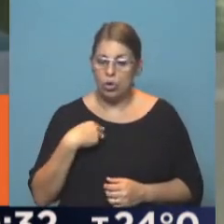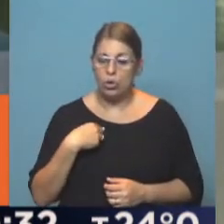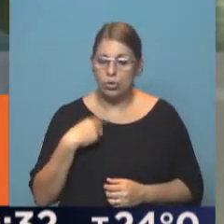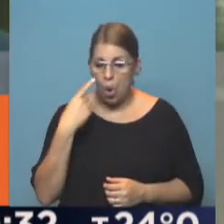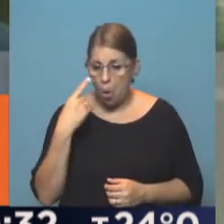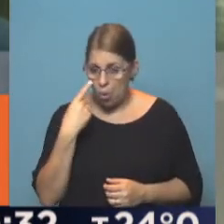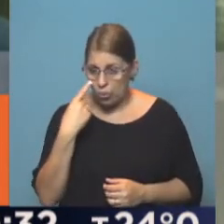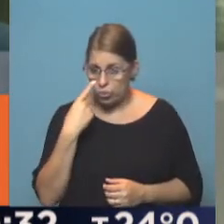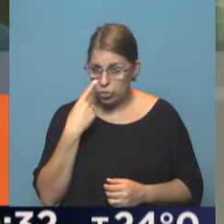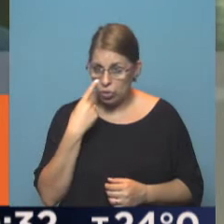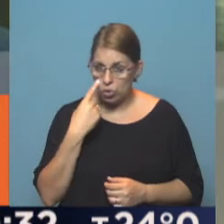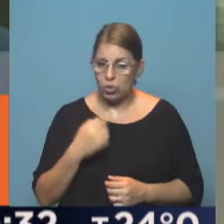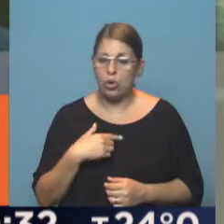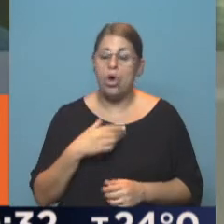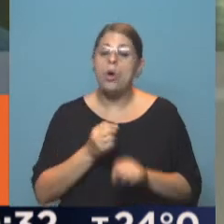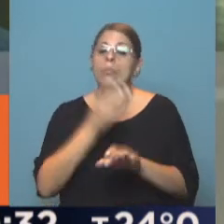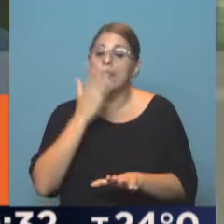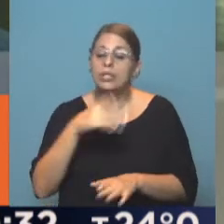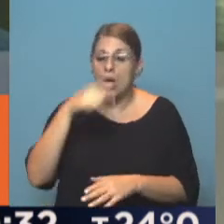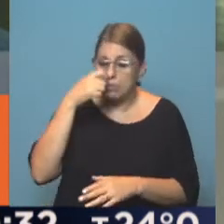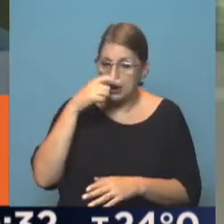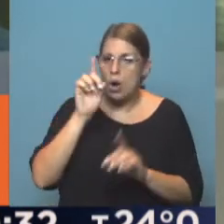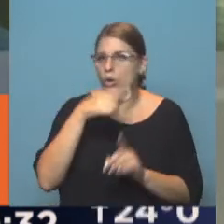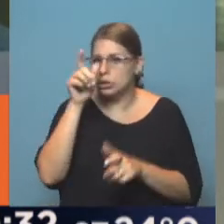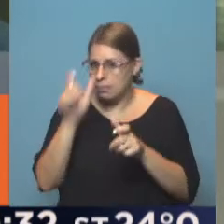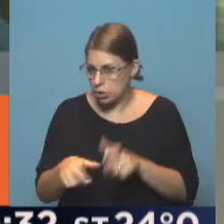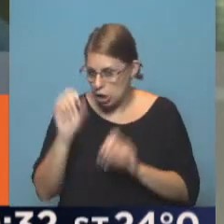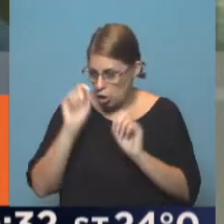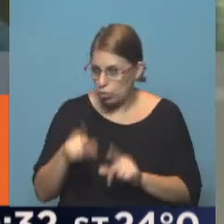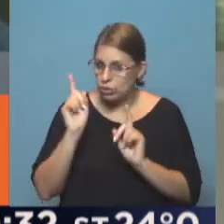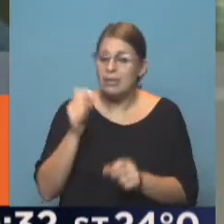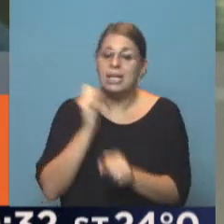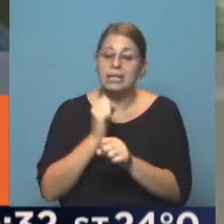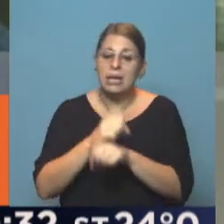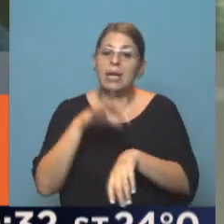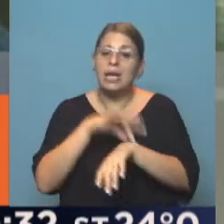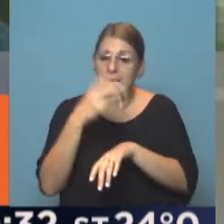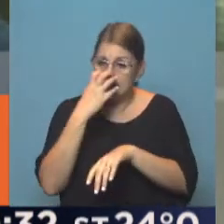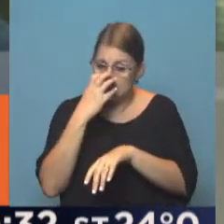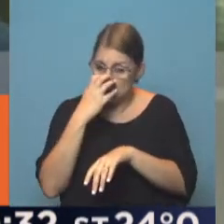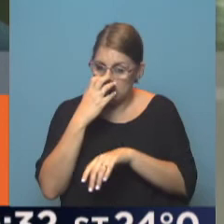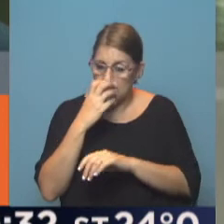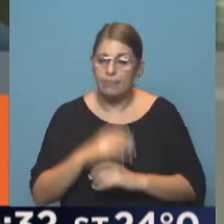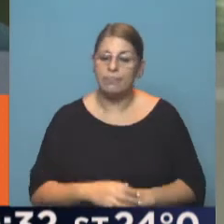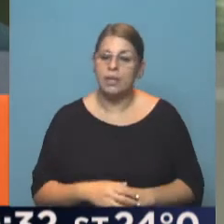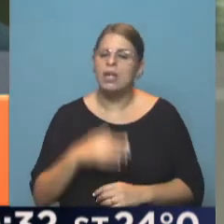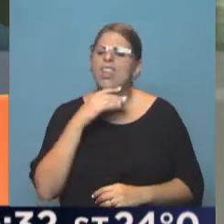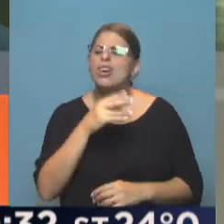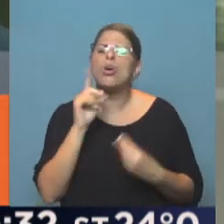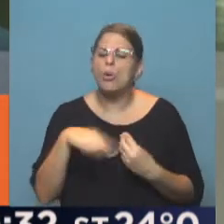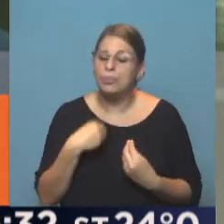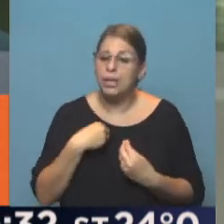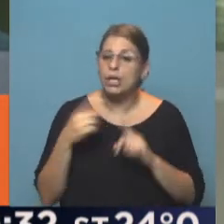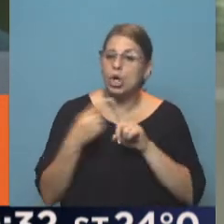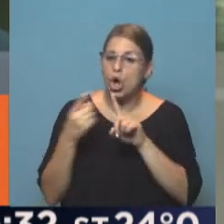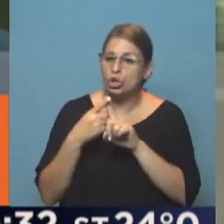de bueno no solamente de profesionales pero de gente que trabaja en lo que es anestesiología digamos digo esto porque porque están en